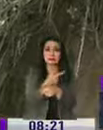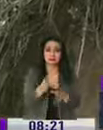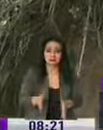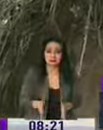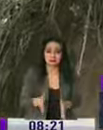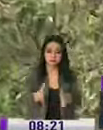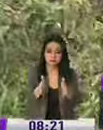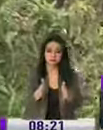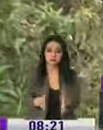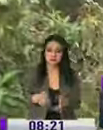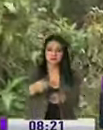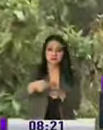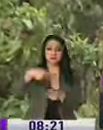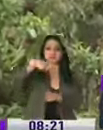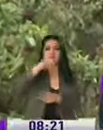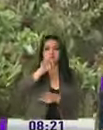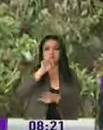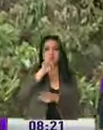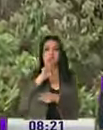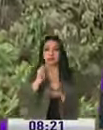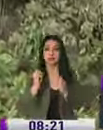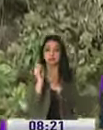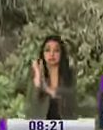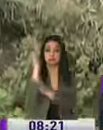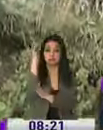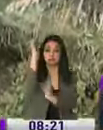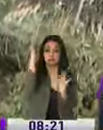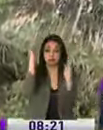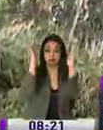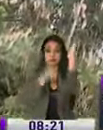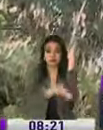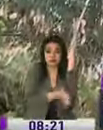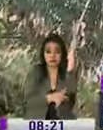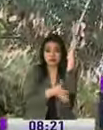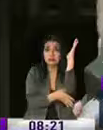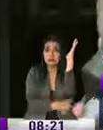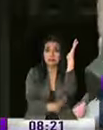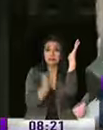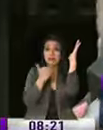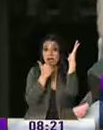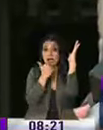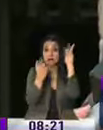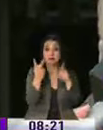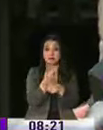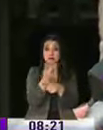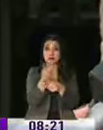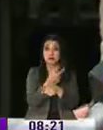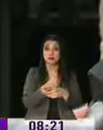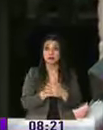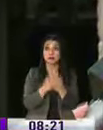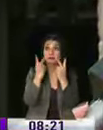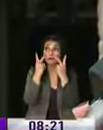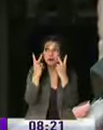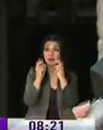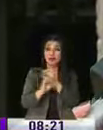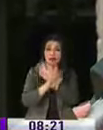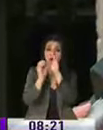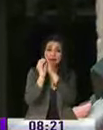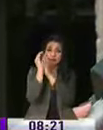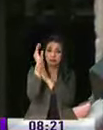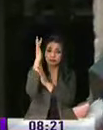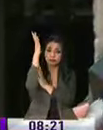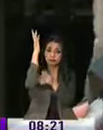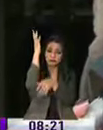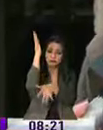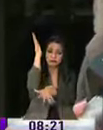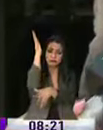Jorge Piedra, donde temen que al estar tan expuestas, ocasionen un accidente. Claro, eso se ve así feo y algún rato se